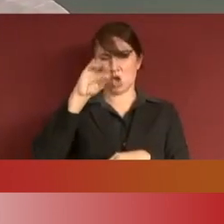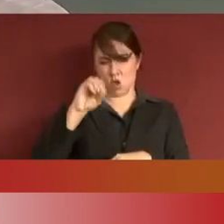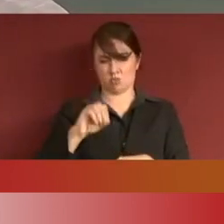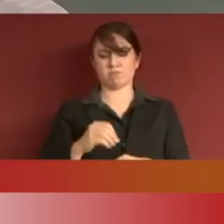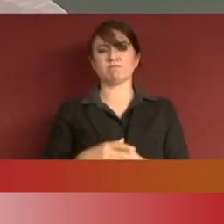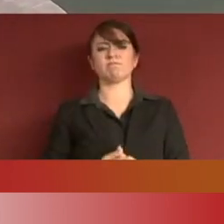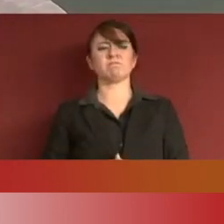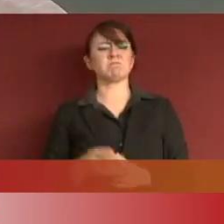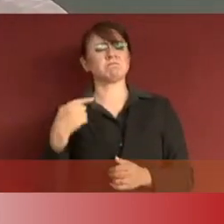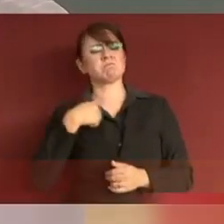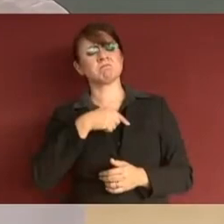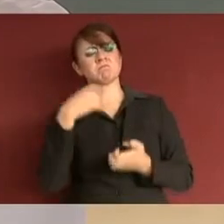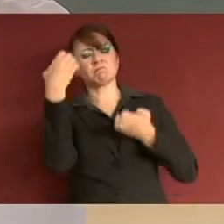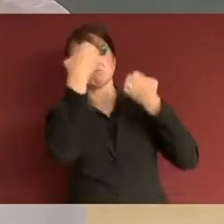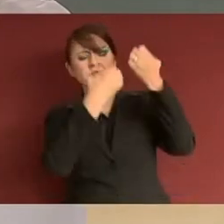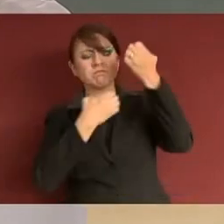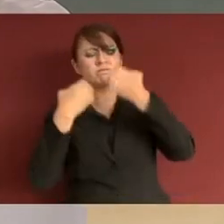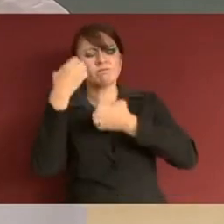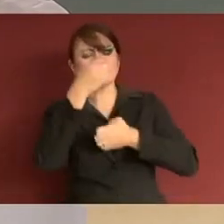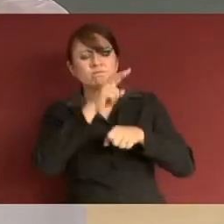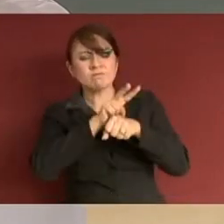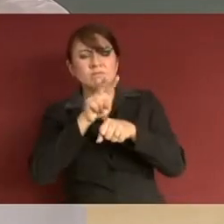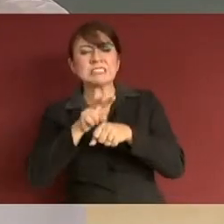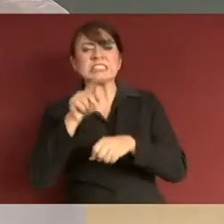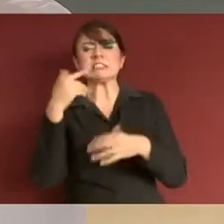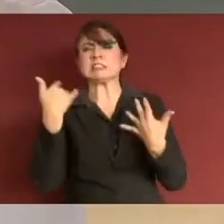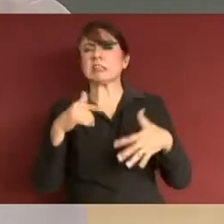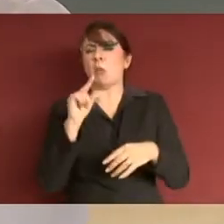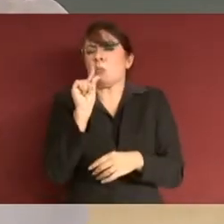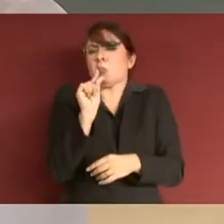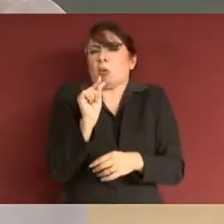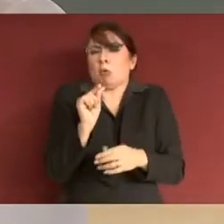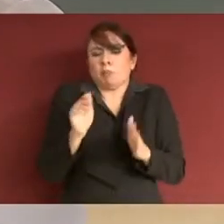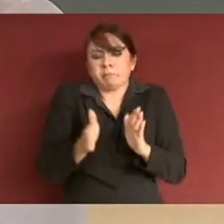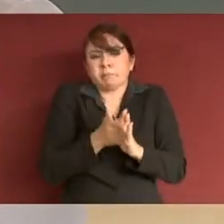evaluación, era poco lo que se llevaba y